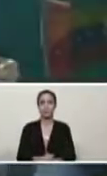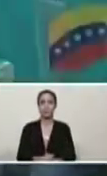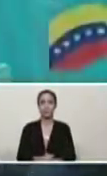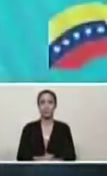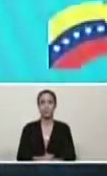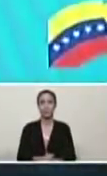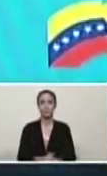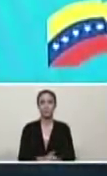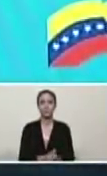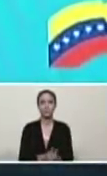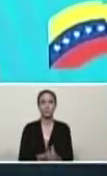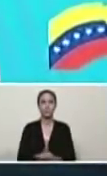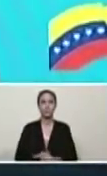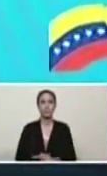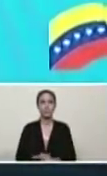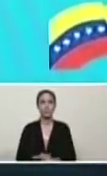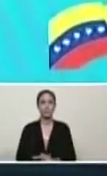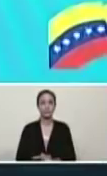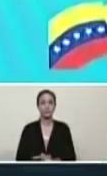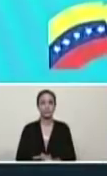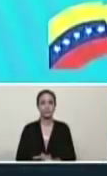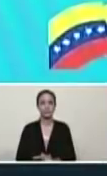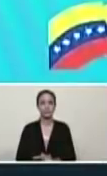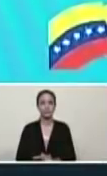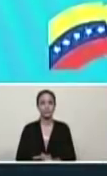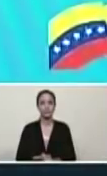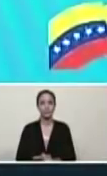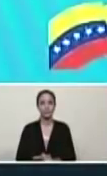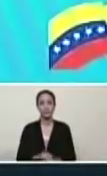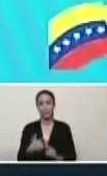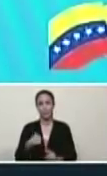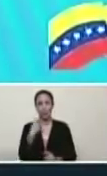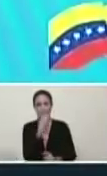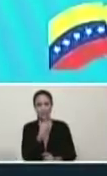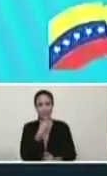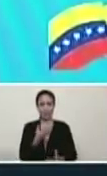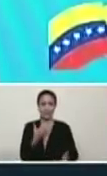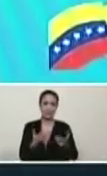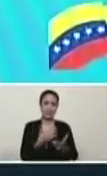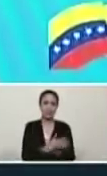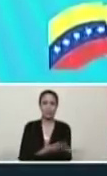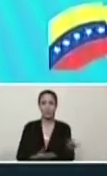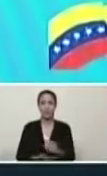Tarzán. Como hablo yo el inglés, pues. Welcome,